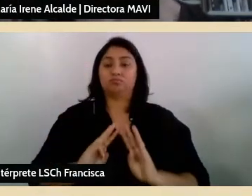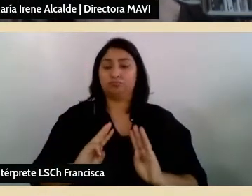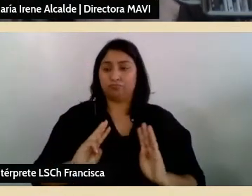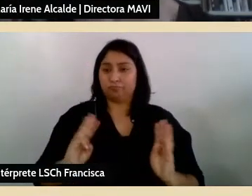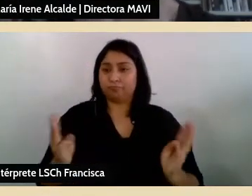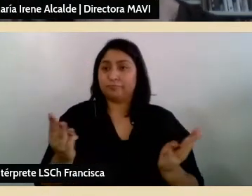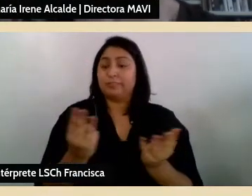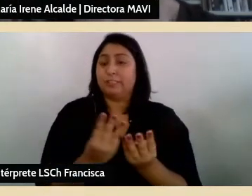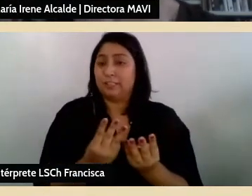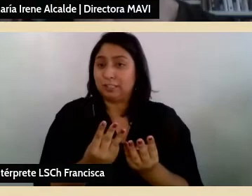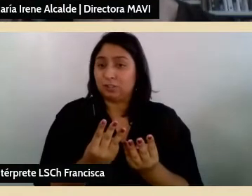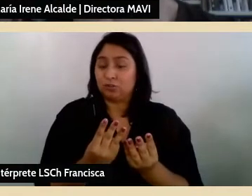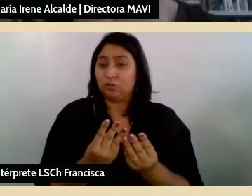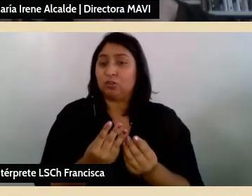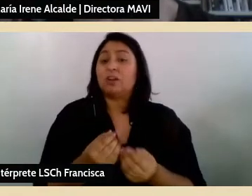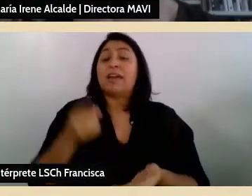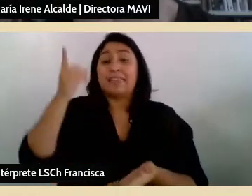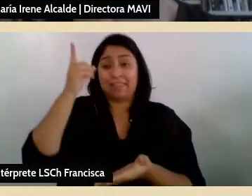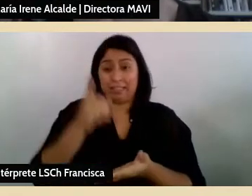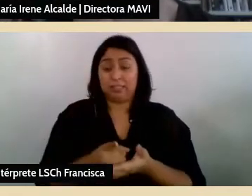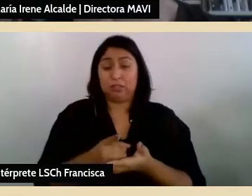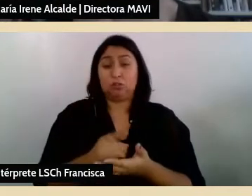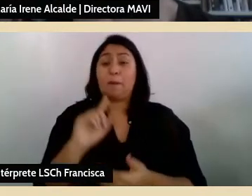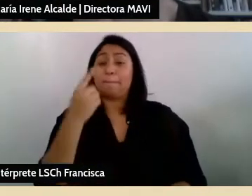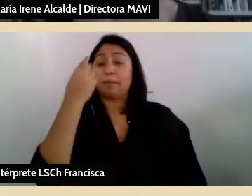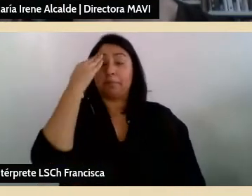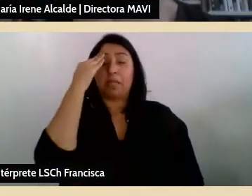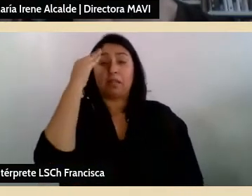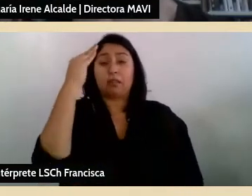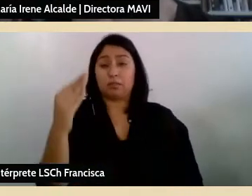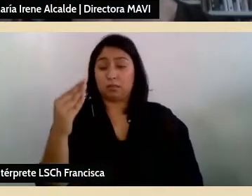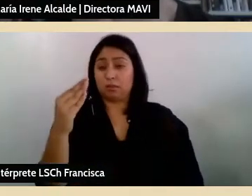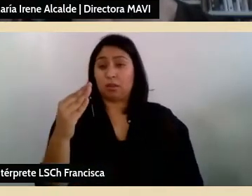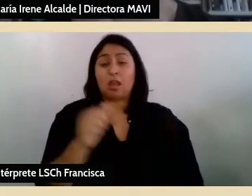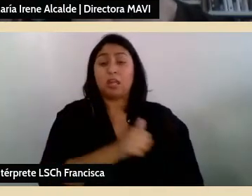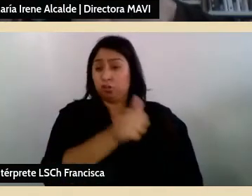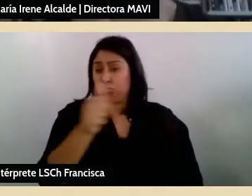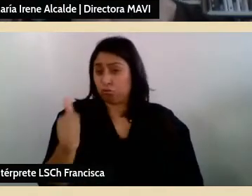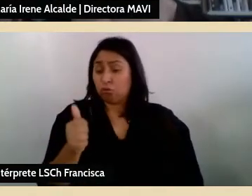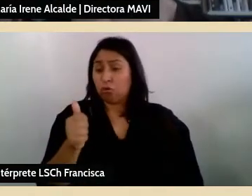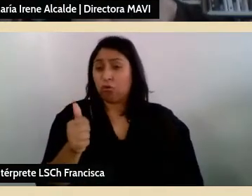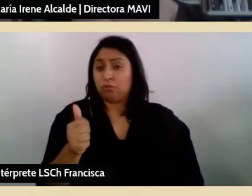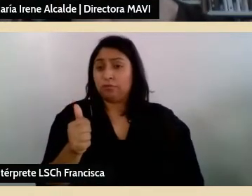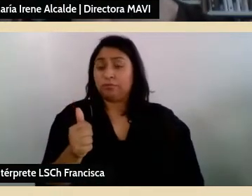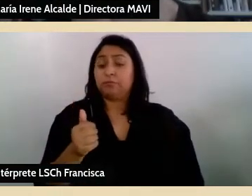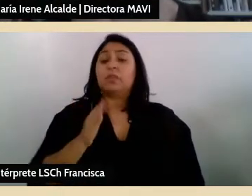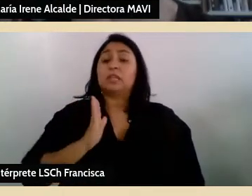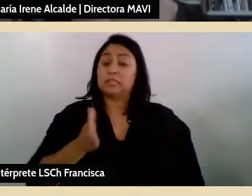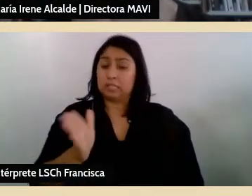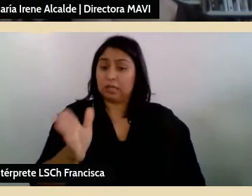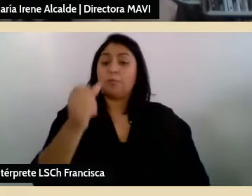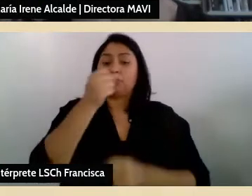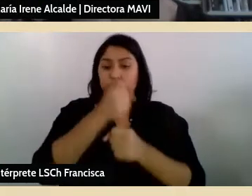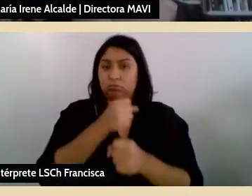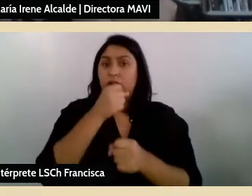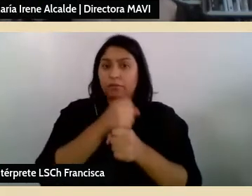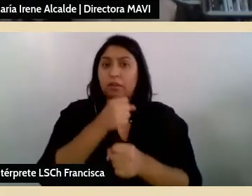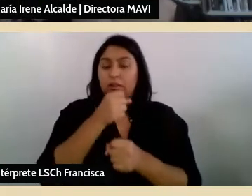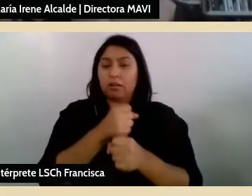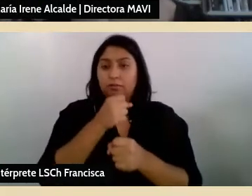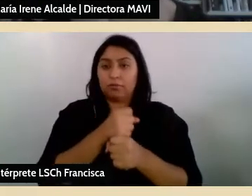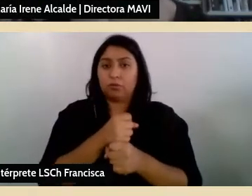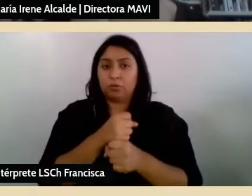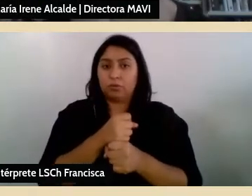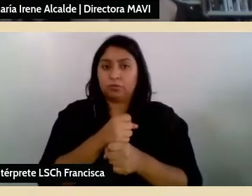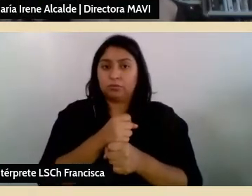decidió desde el día uno y de forma unánime que todos siguiéramos trabajando. ¿Ya? O